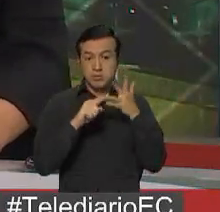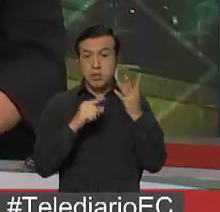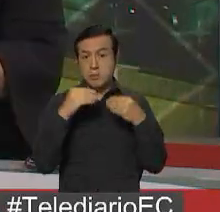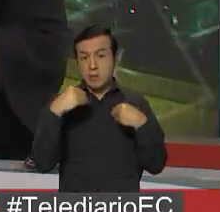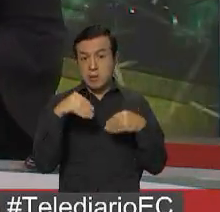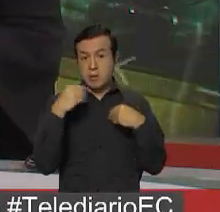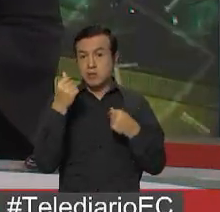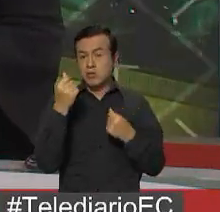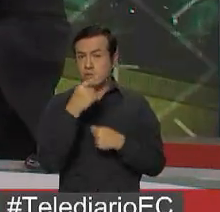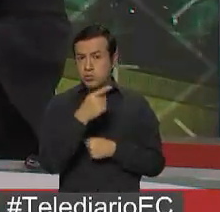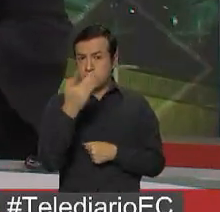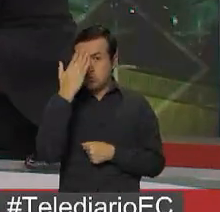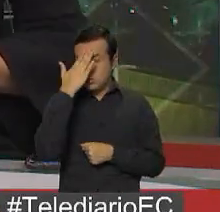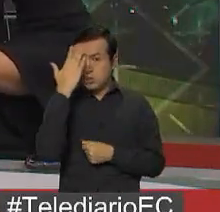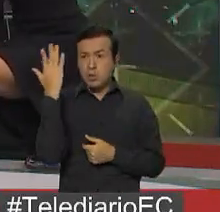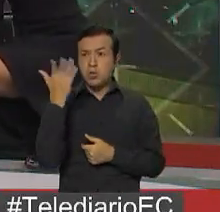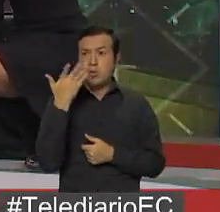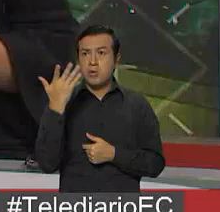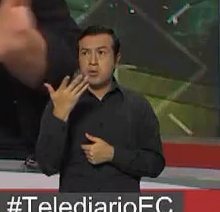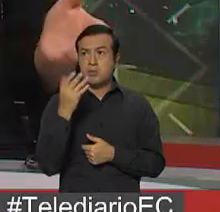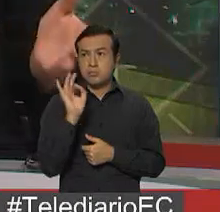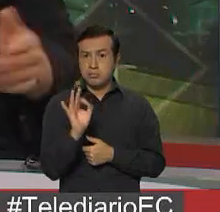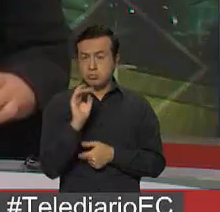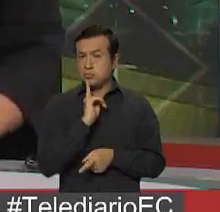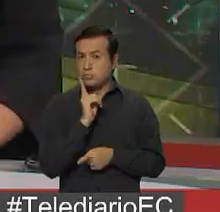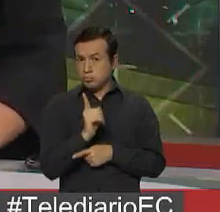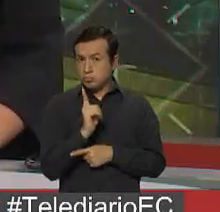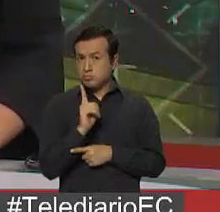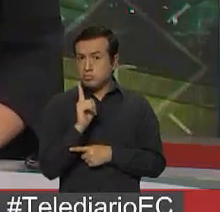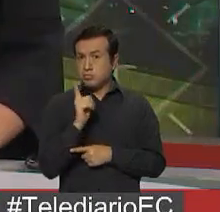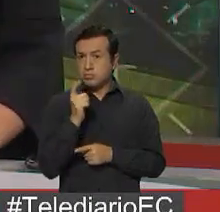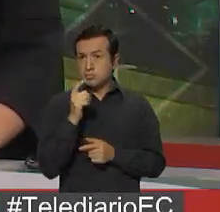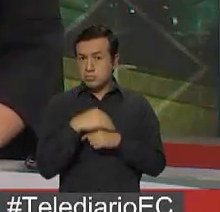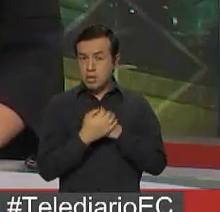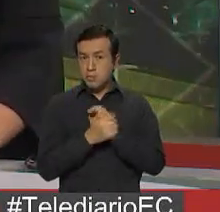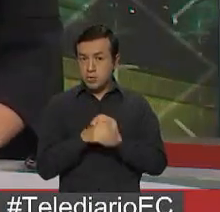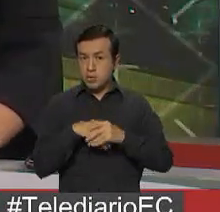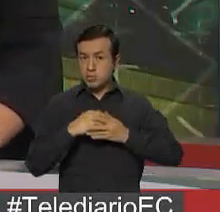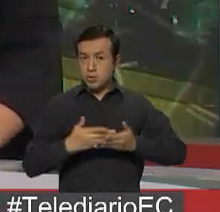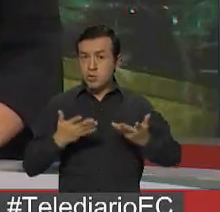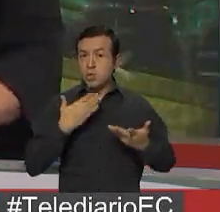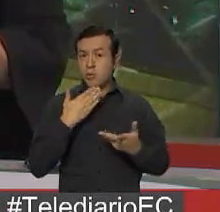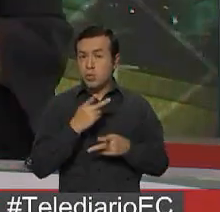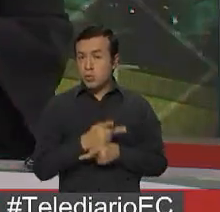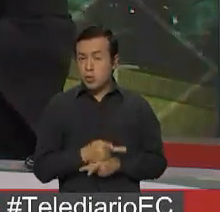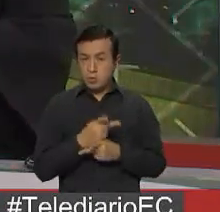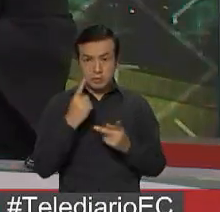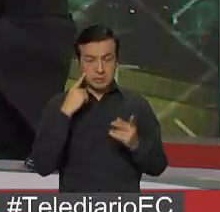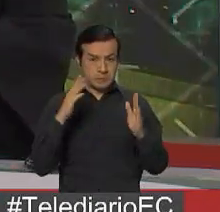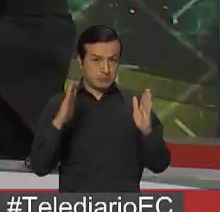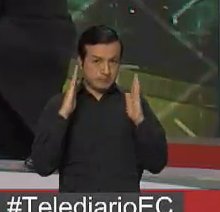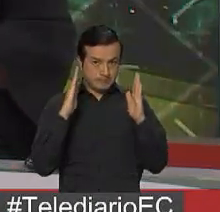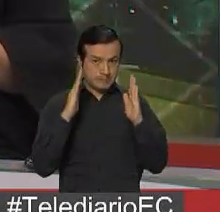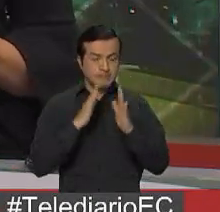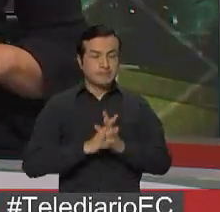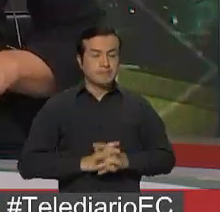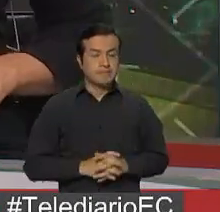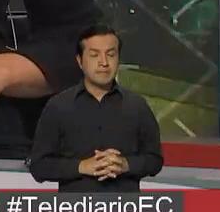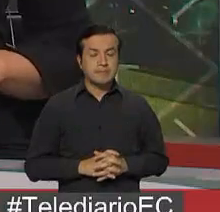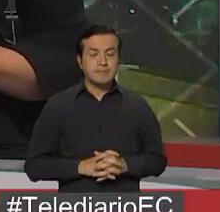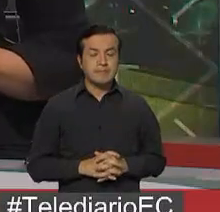y valor pero sabe usted cómo darle un buen uso y sacarle el máximo provecho a este mecanismo de protección ponga atención a la siguiente